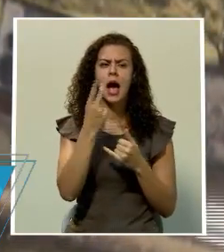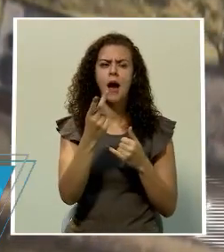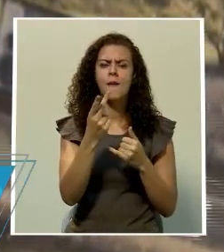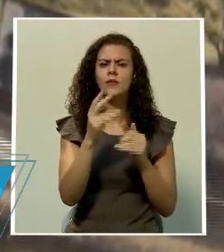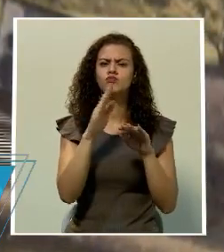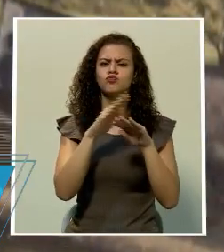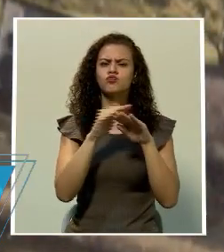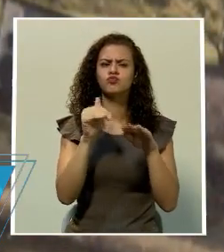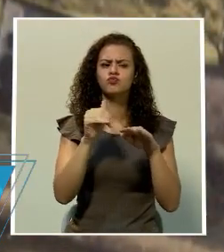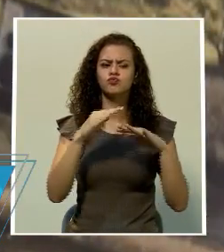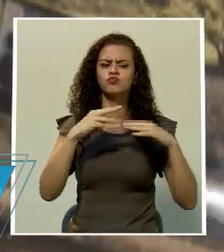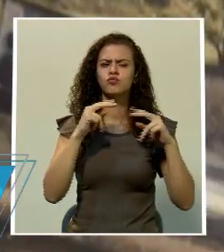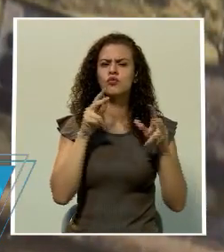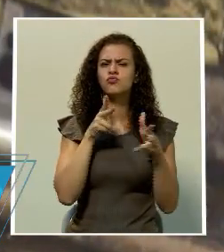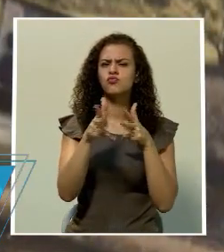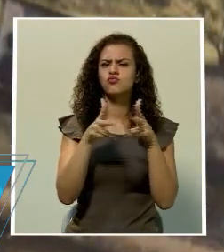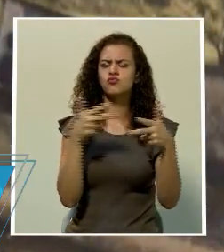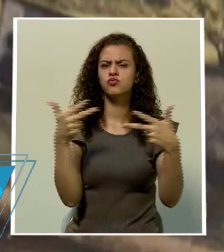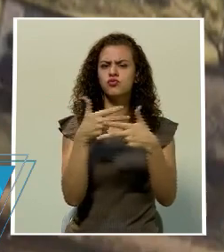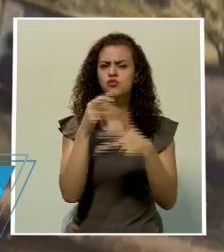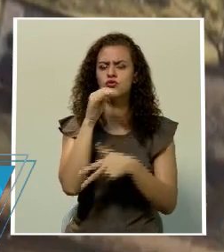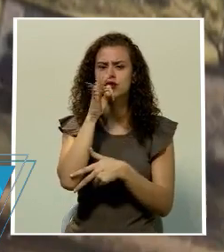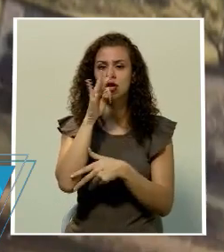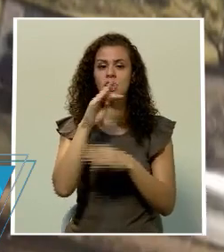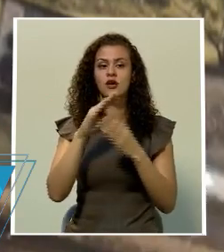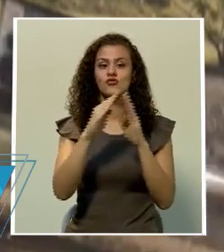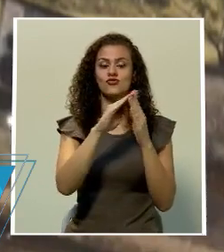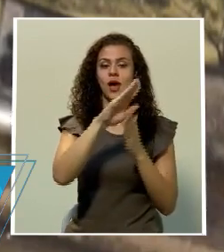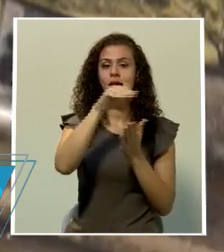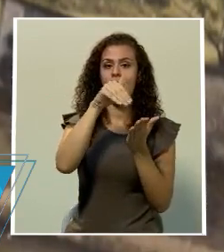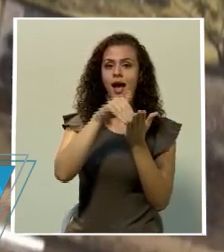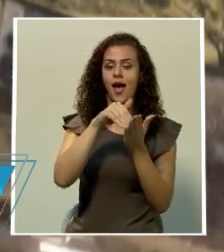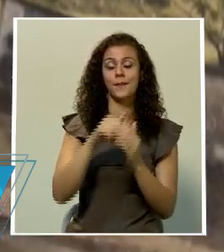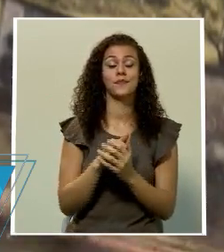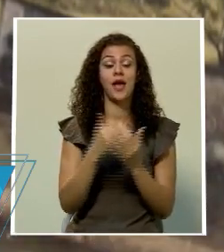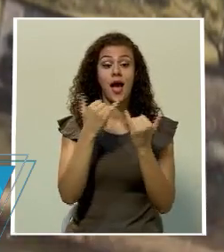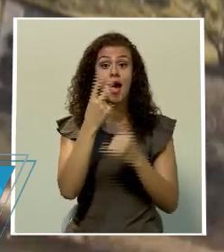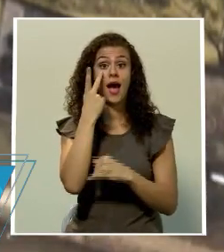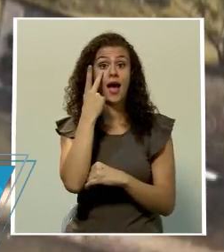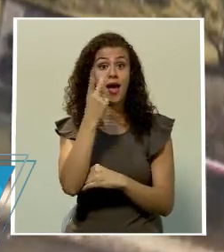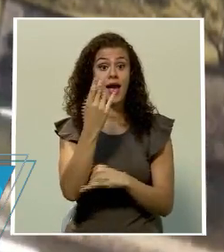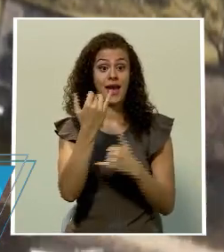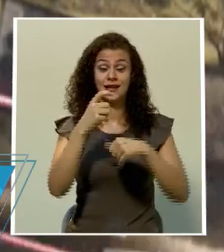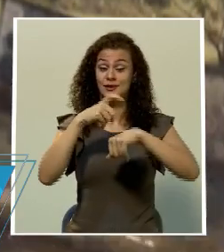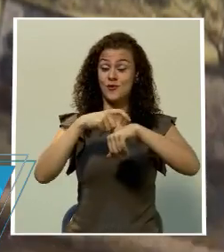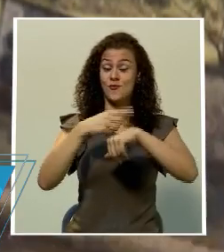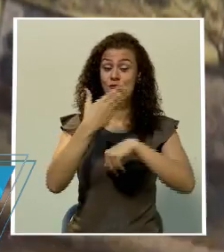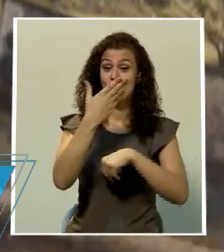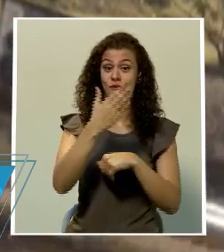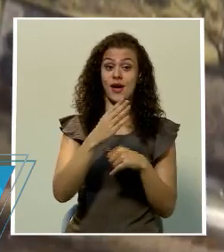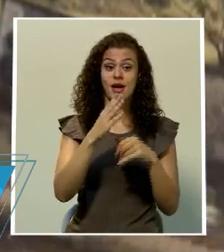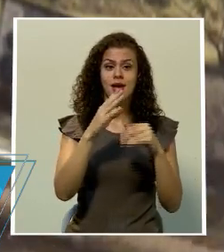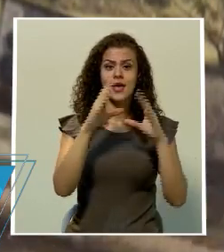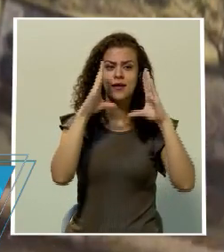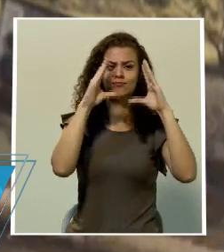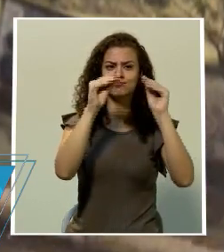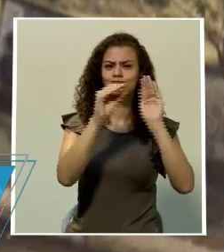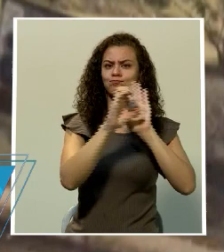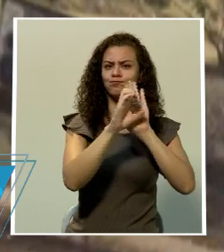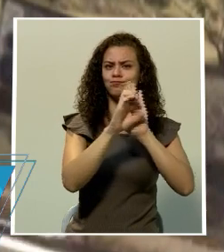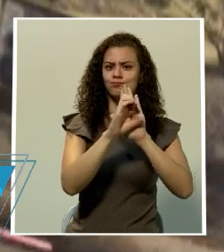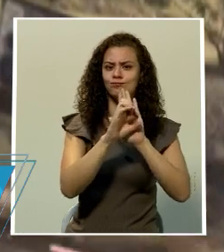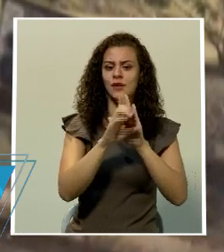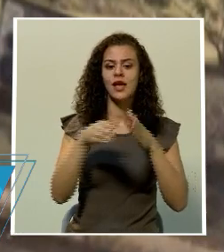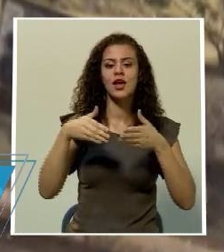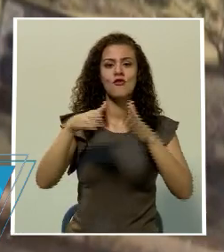un repaso por el estado del tránsito en la ciudad capital. Estamos viendo en este momento imágenes de